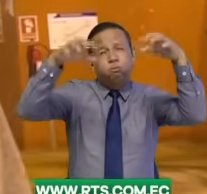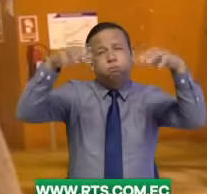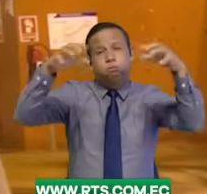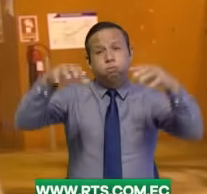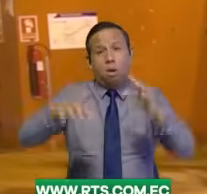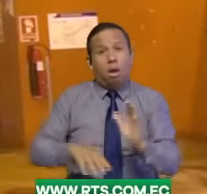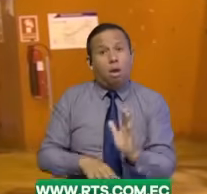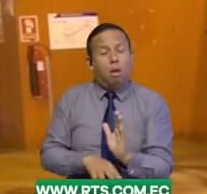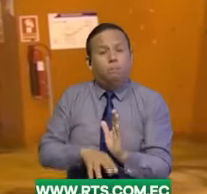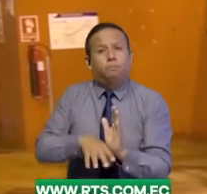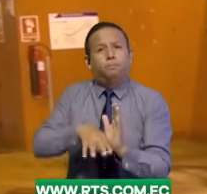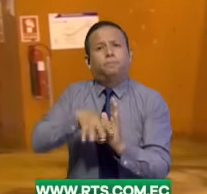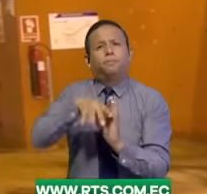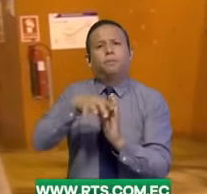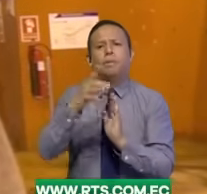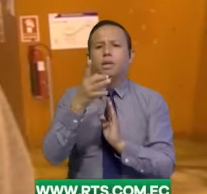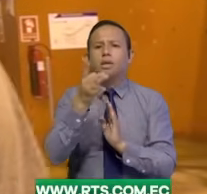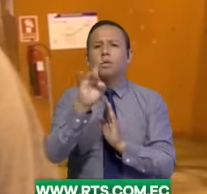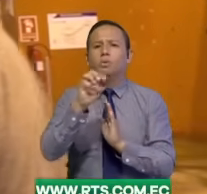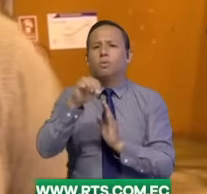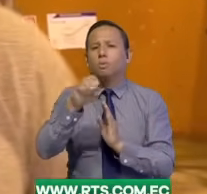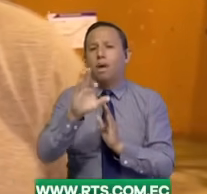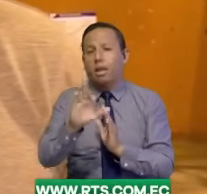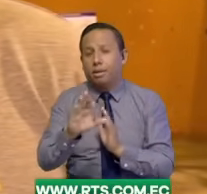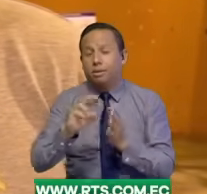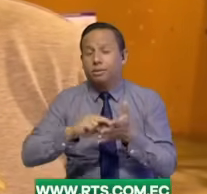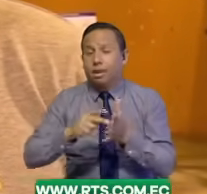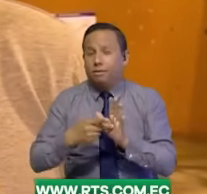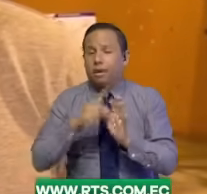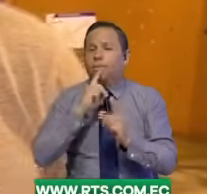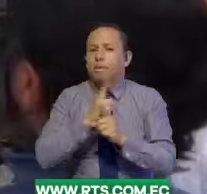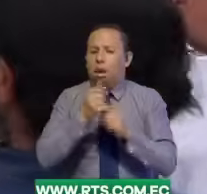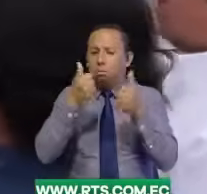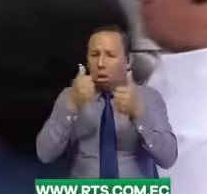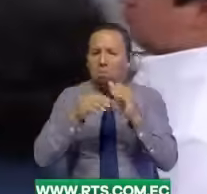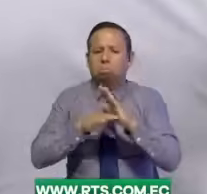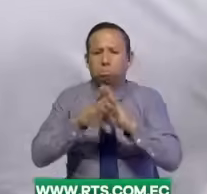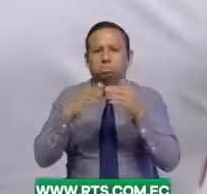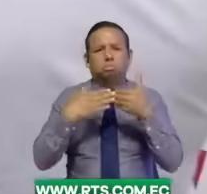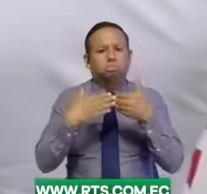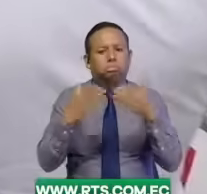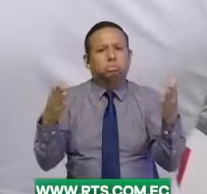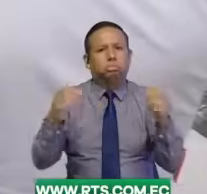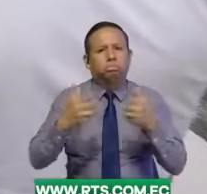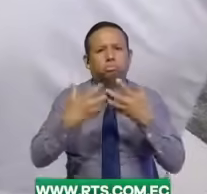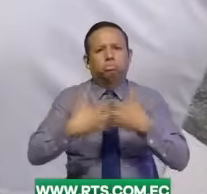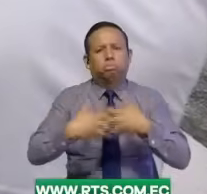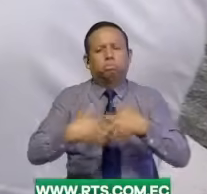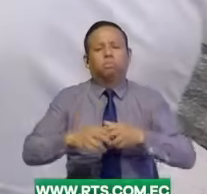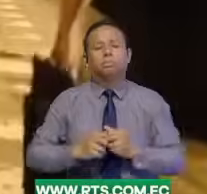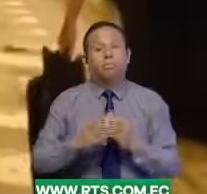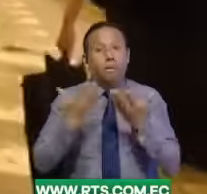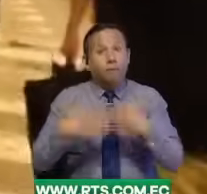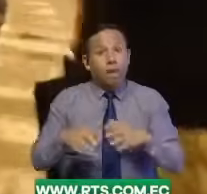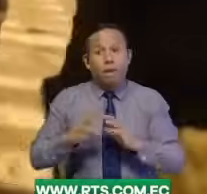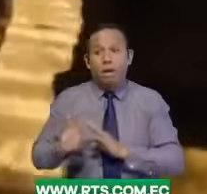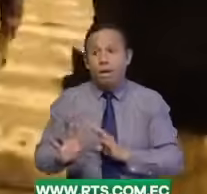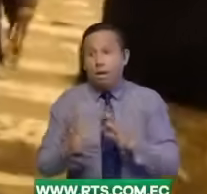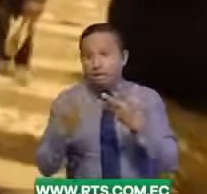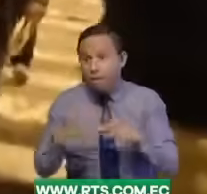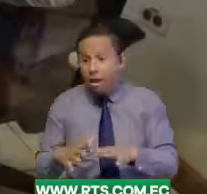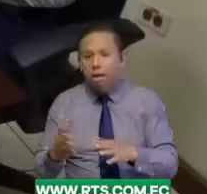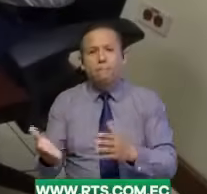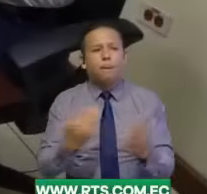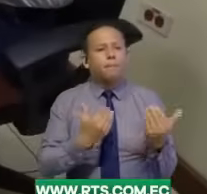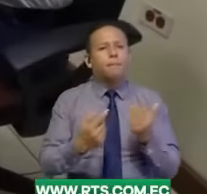recuperado alrededor de 18 metros, que representa un 35% del volumen útil del embalse. Luego del recorrido, las autoridades mantuvieron una reunión técnica para